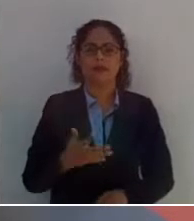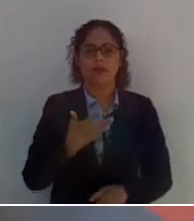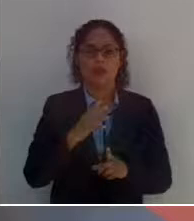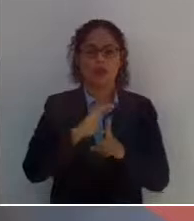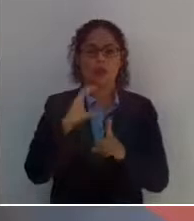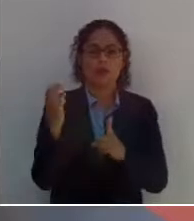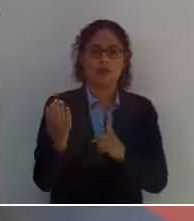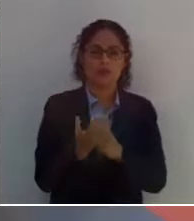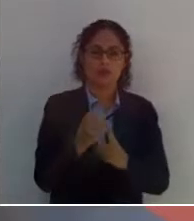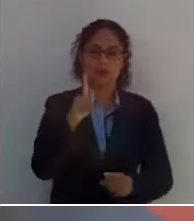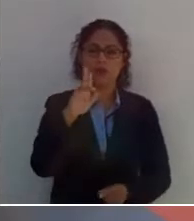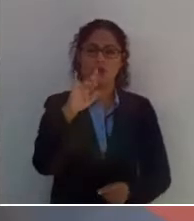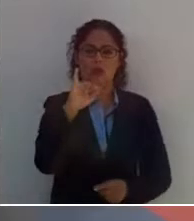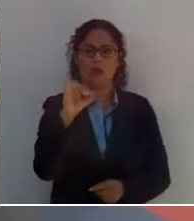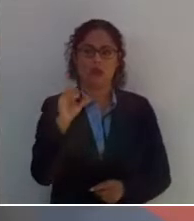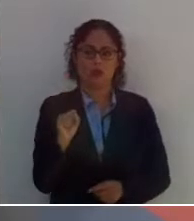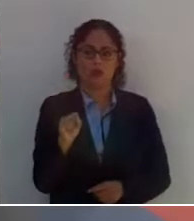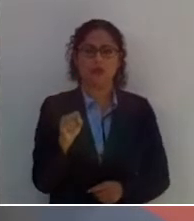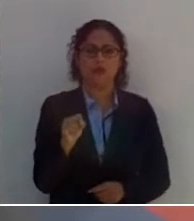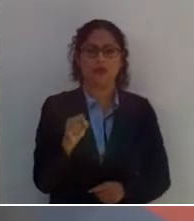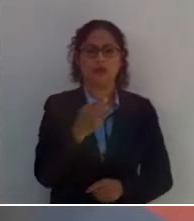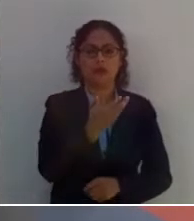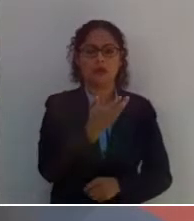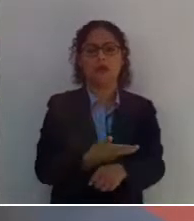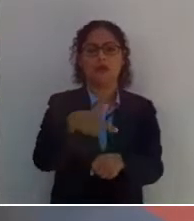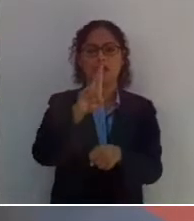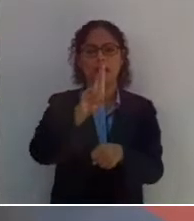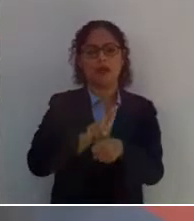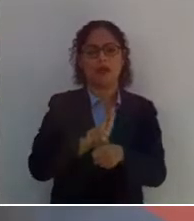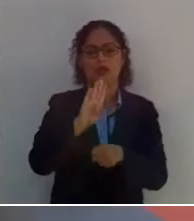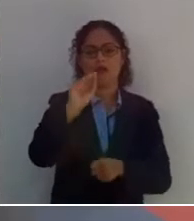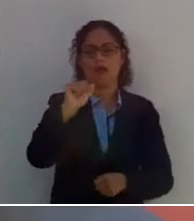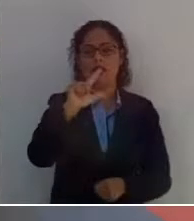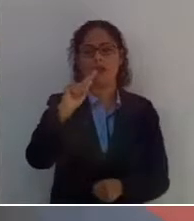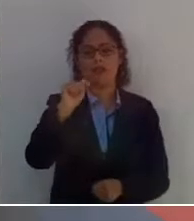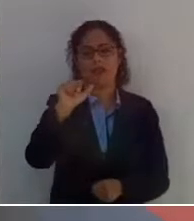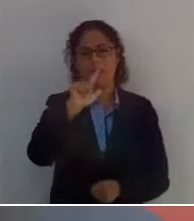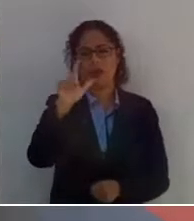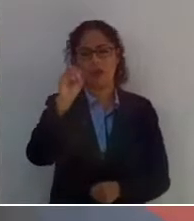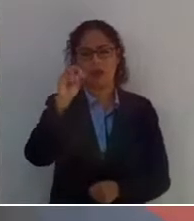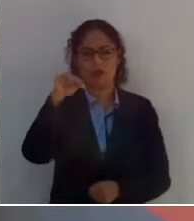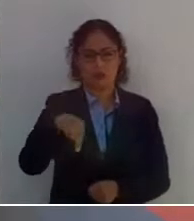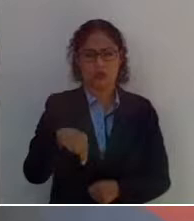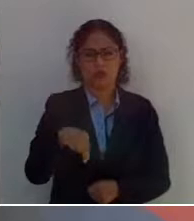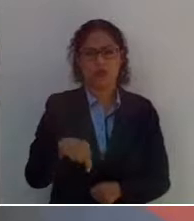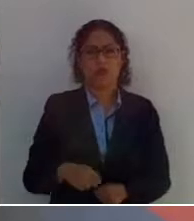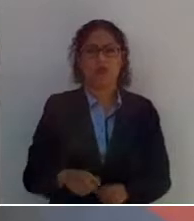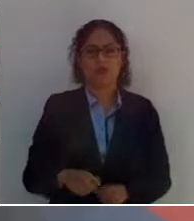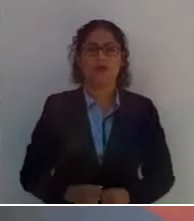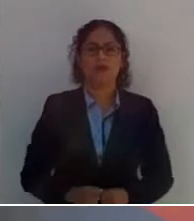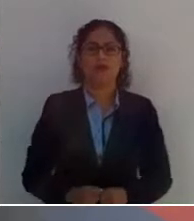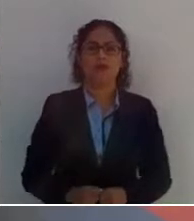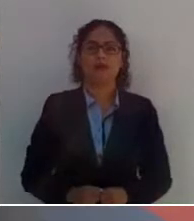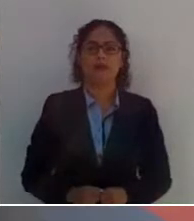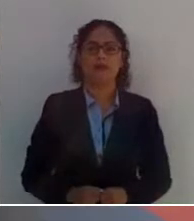Comisario Luis Emilio Salas Candelaria, coordinador de Batallón de Seguridad en Carreteras e Instalaciones.